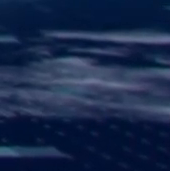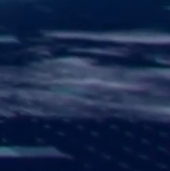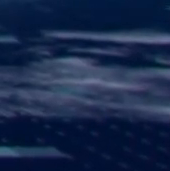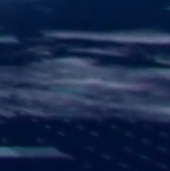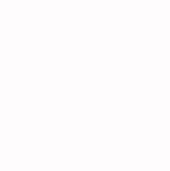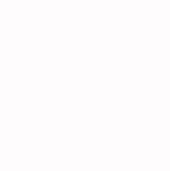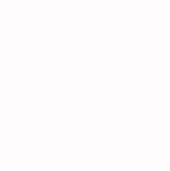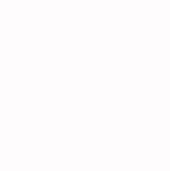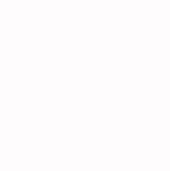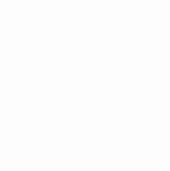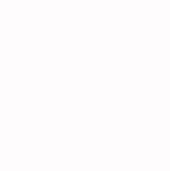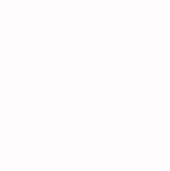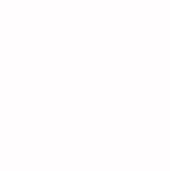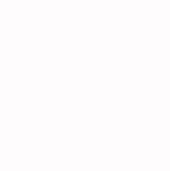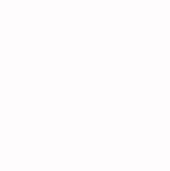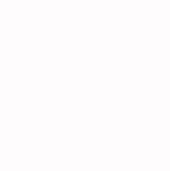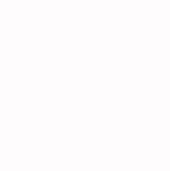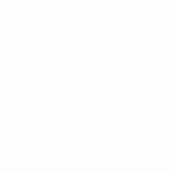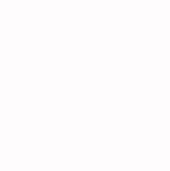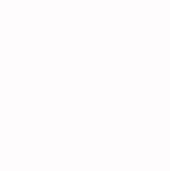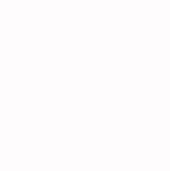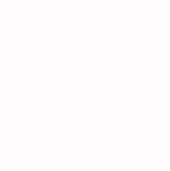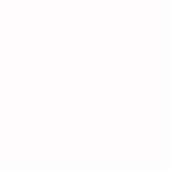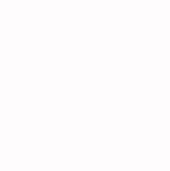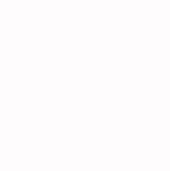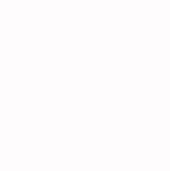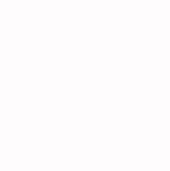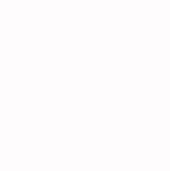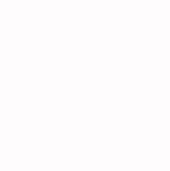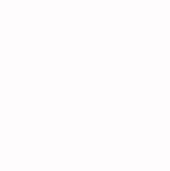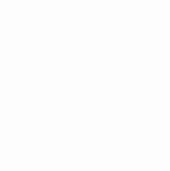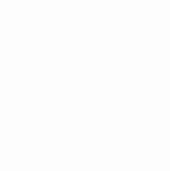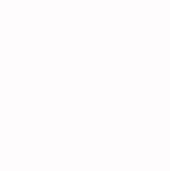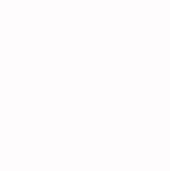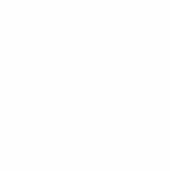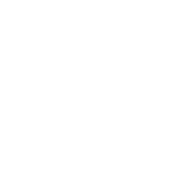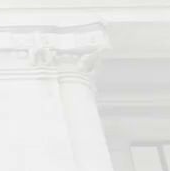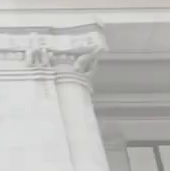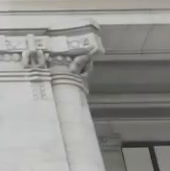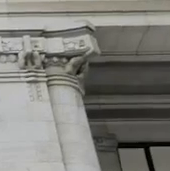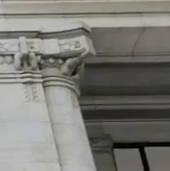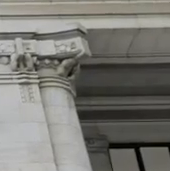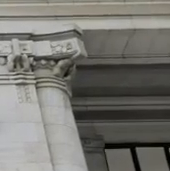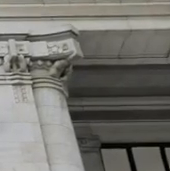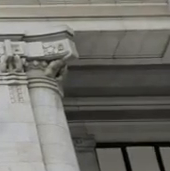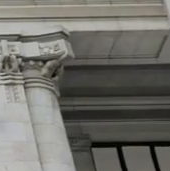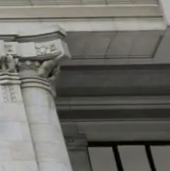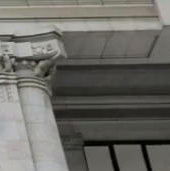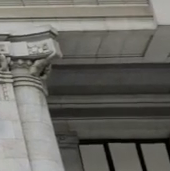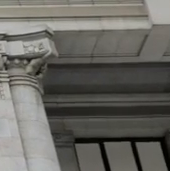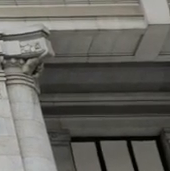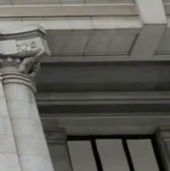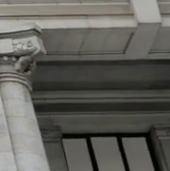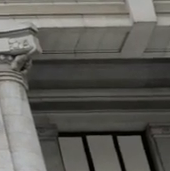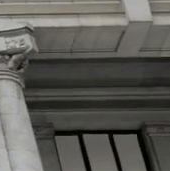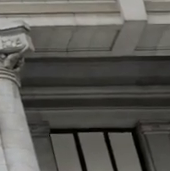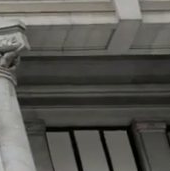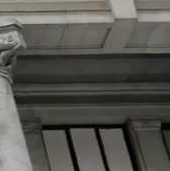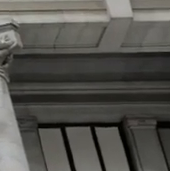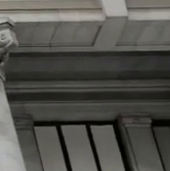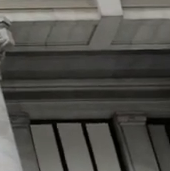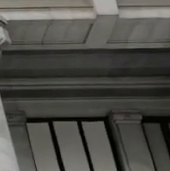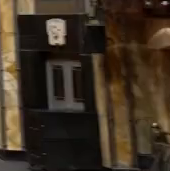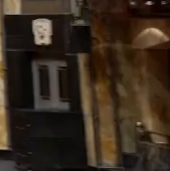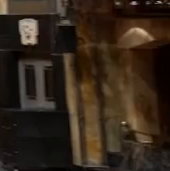Canal cno compañía Nacional de ópera la secretaría de cultura del gobierno de